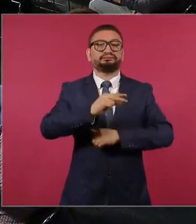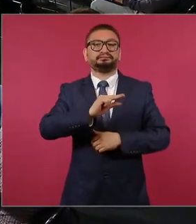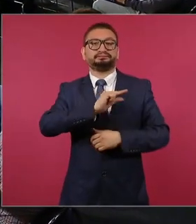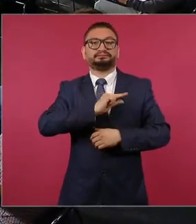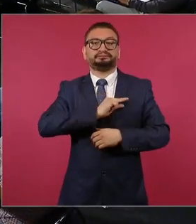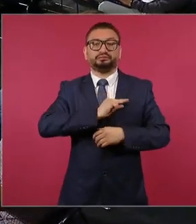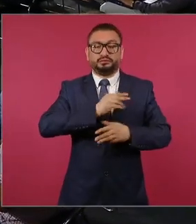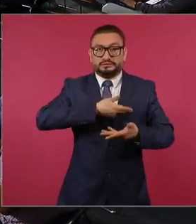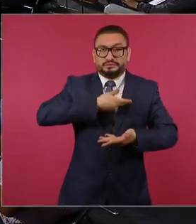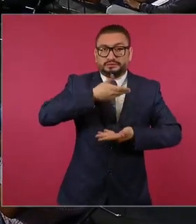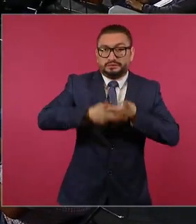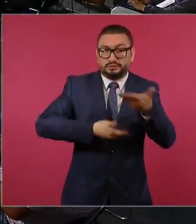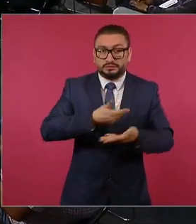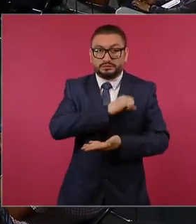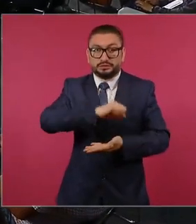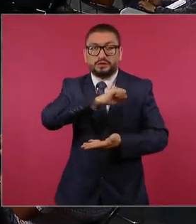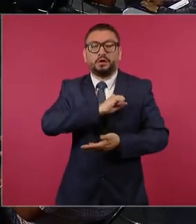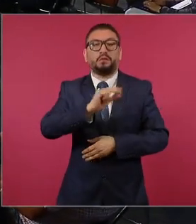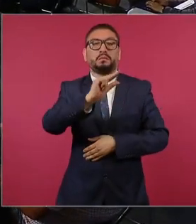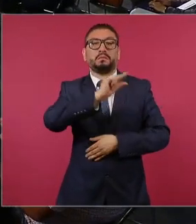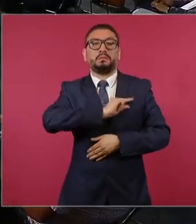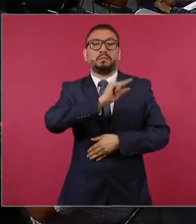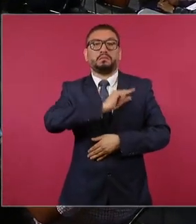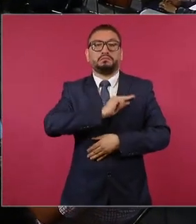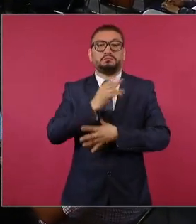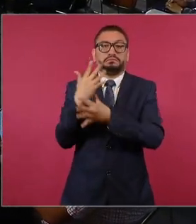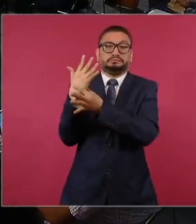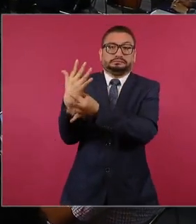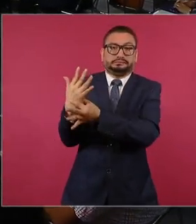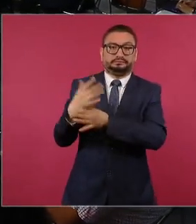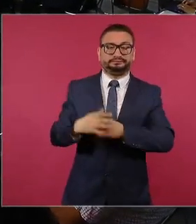los servicios de salud.